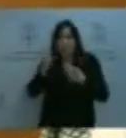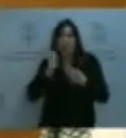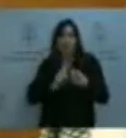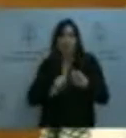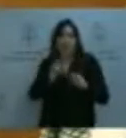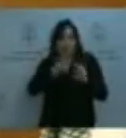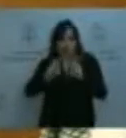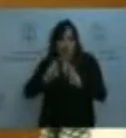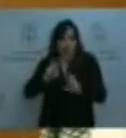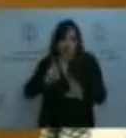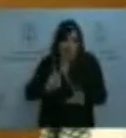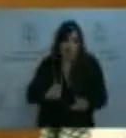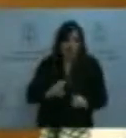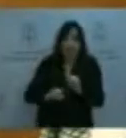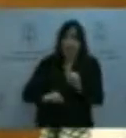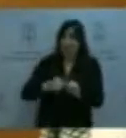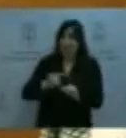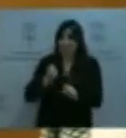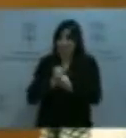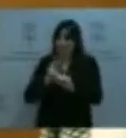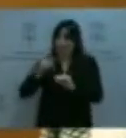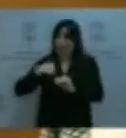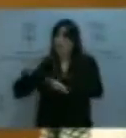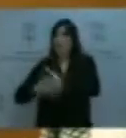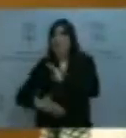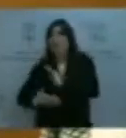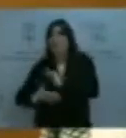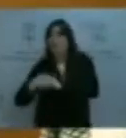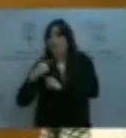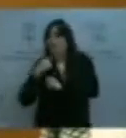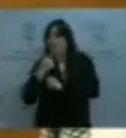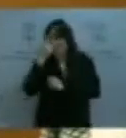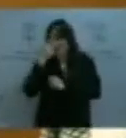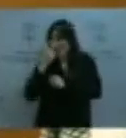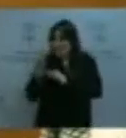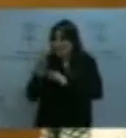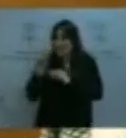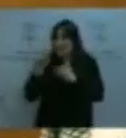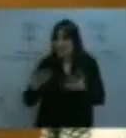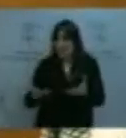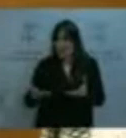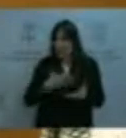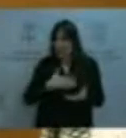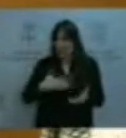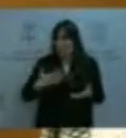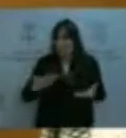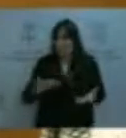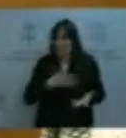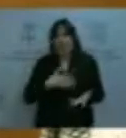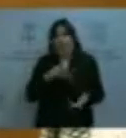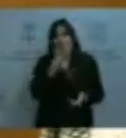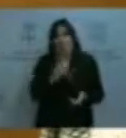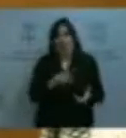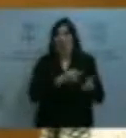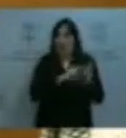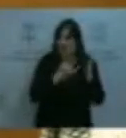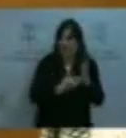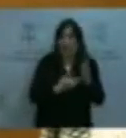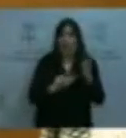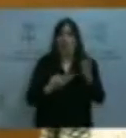Es decir, yo digo el perfil exacto que quiero. Quiero una persona que sea ingeniero de telecomunicaciones o un